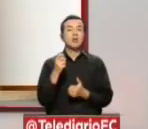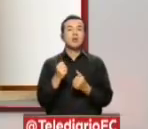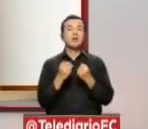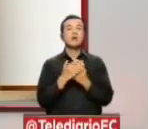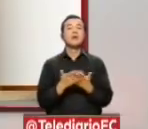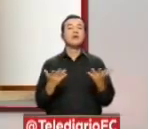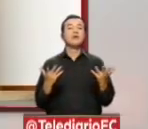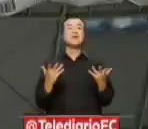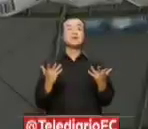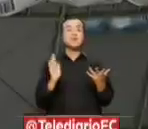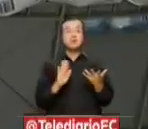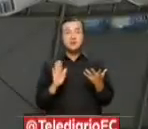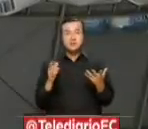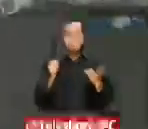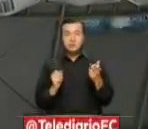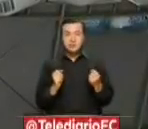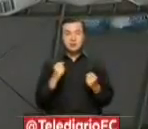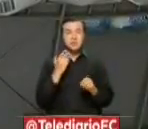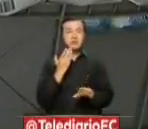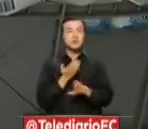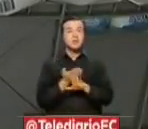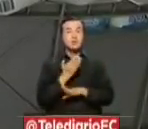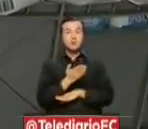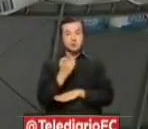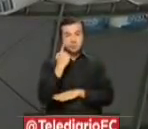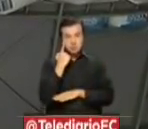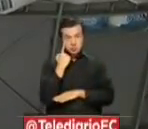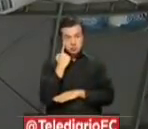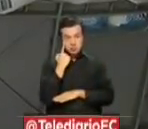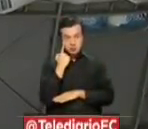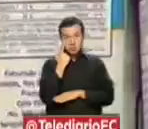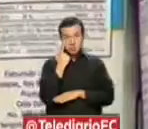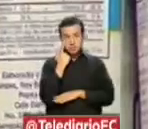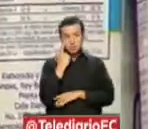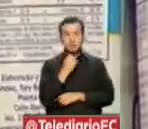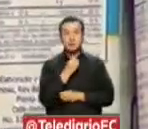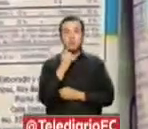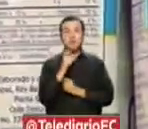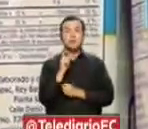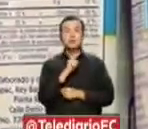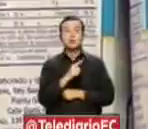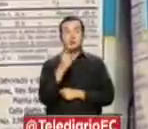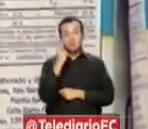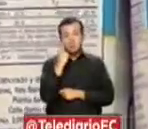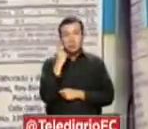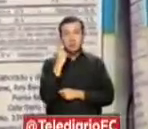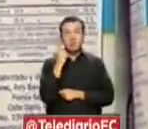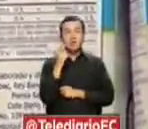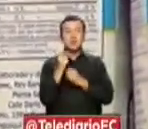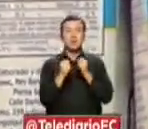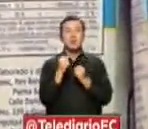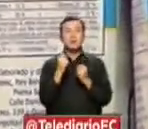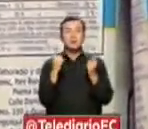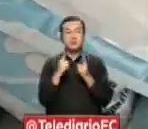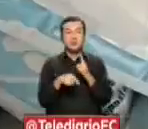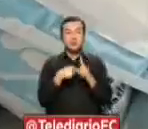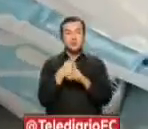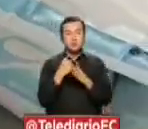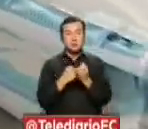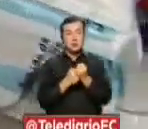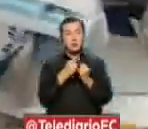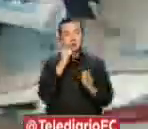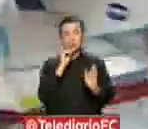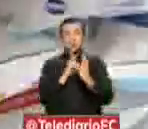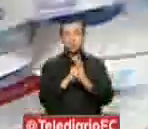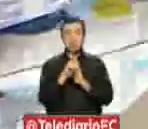en la leche. La propuesta, además de advertir a los consumidores sobre su valor nutritivo, también invita a